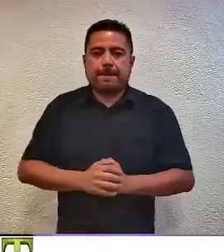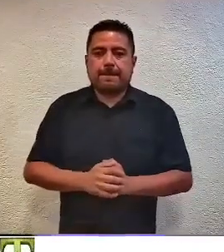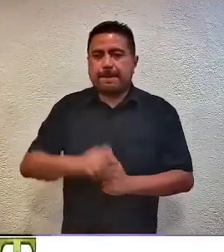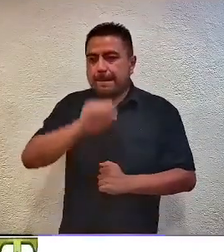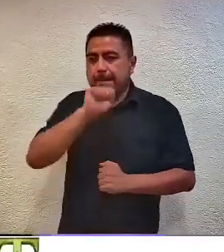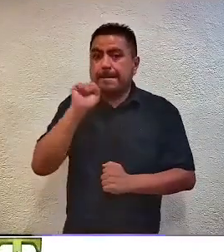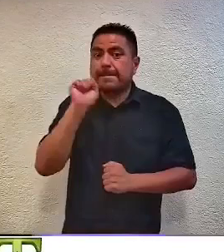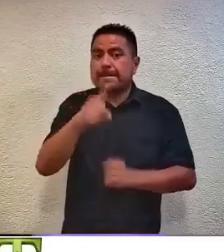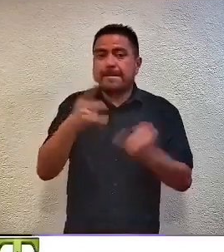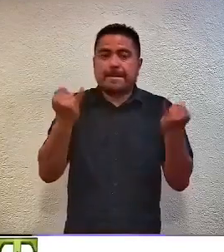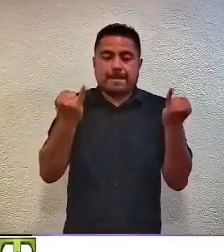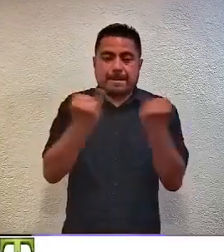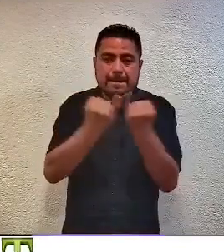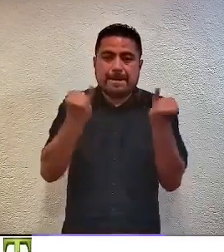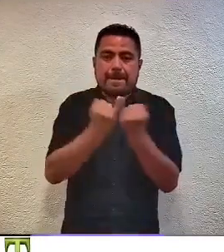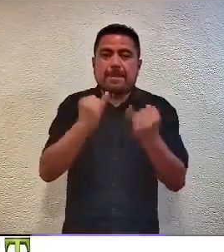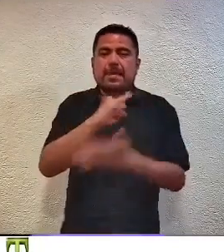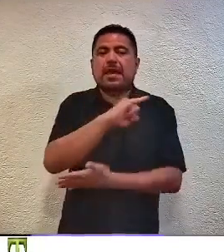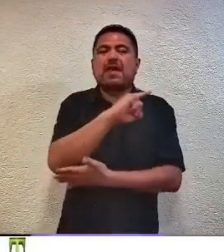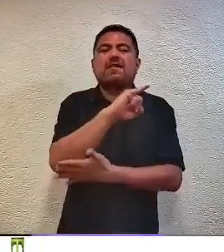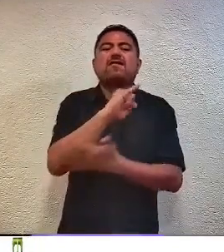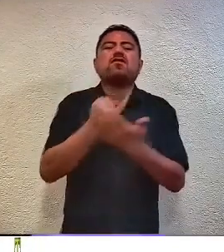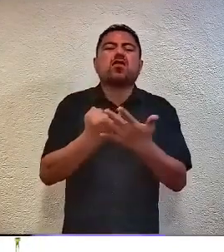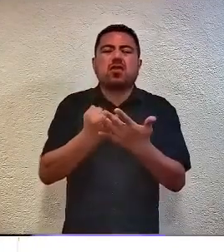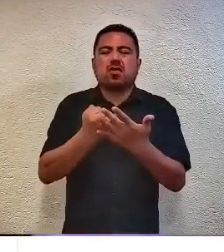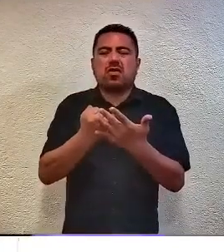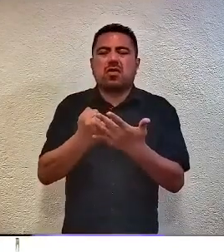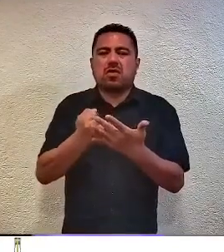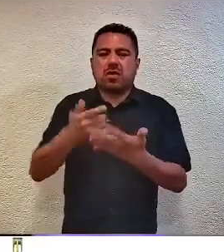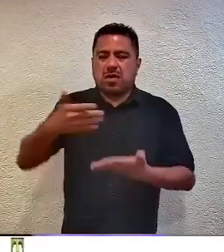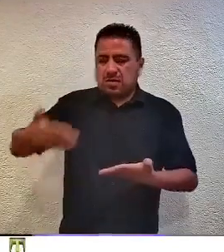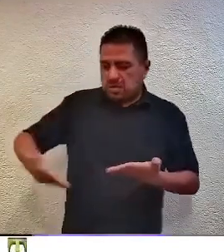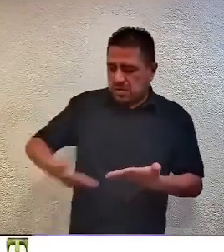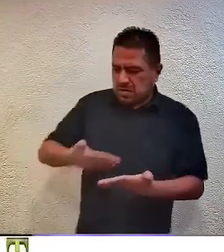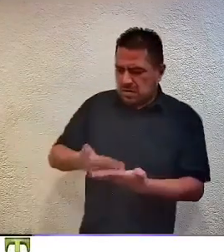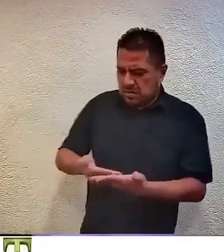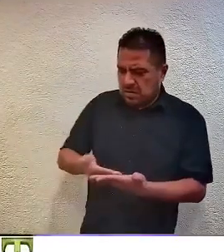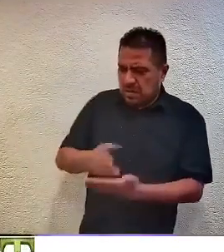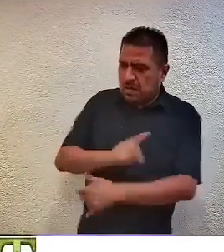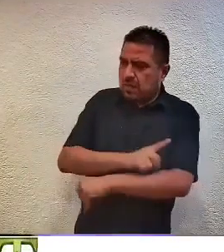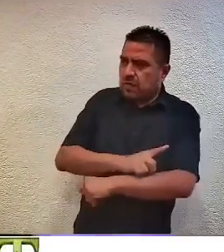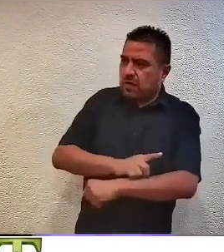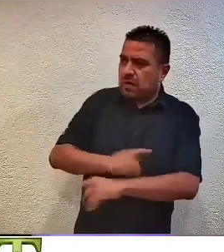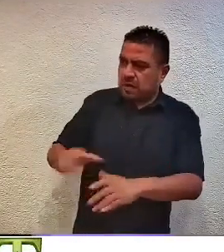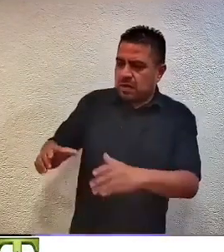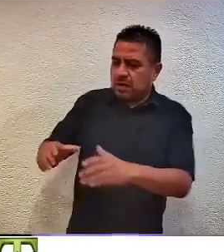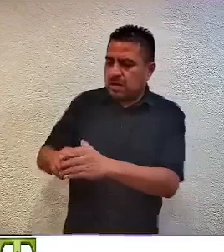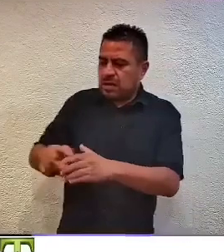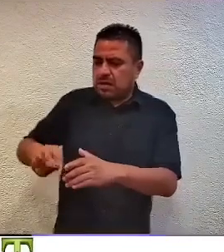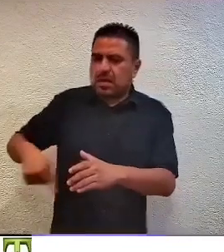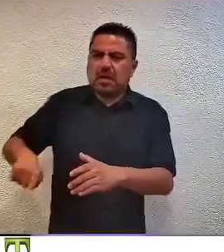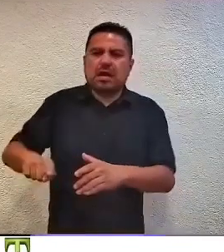También el informe que se le pide a los delegados señala que